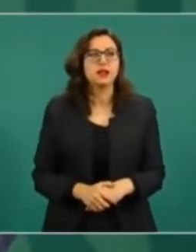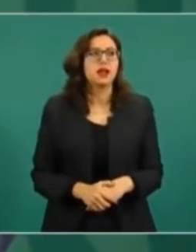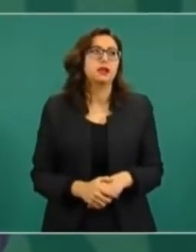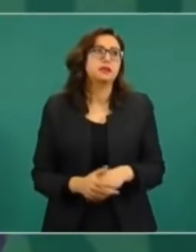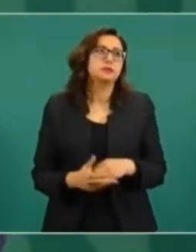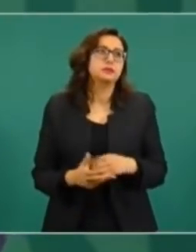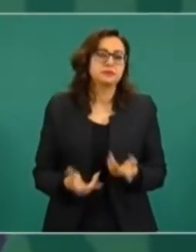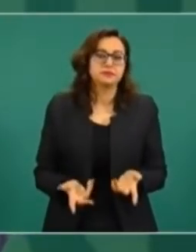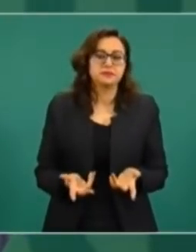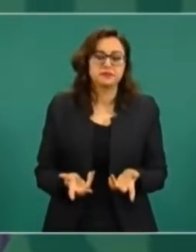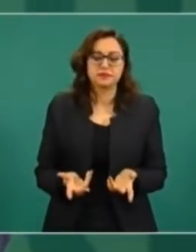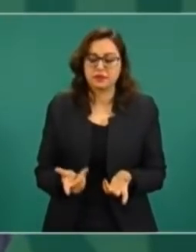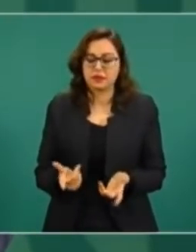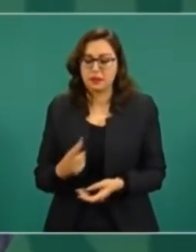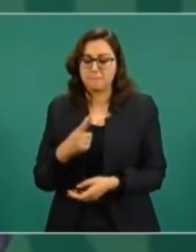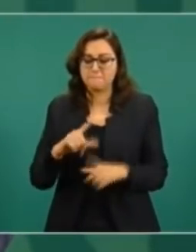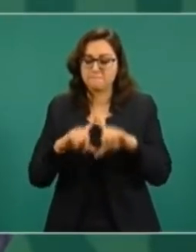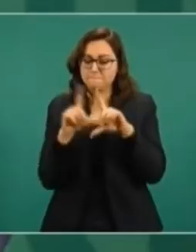que no